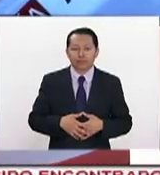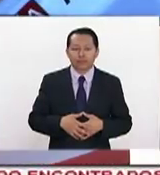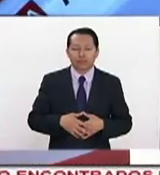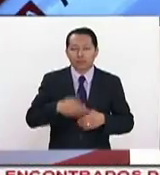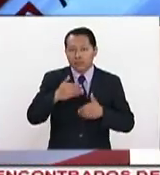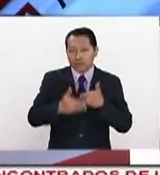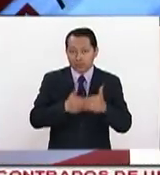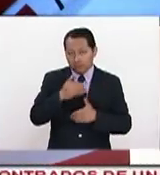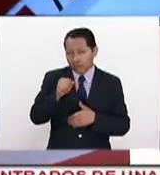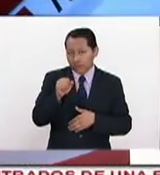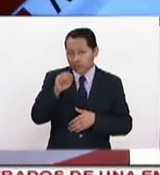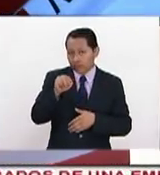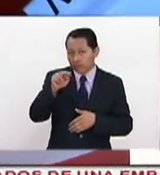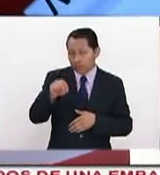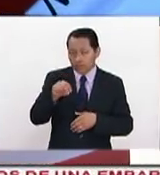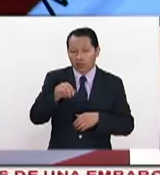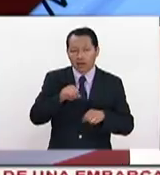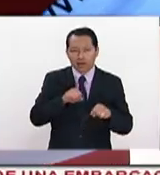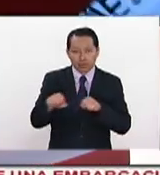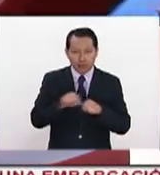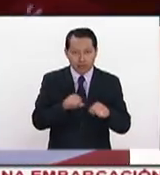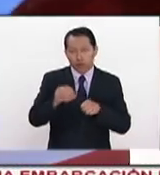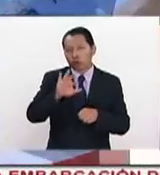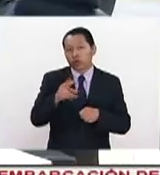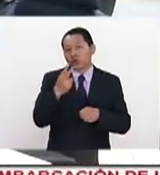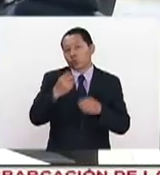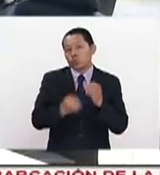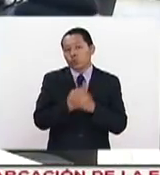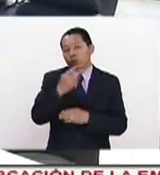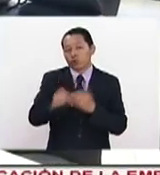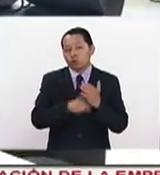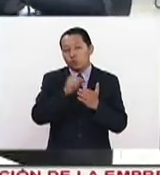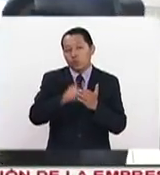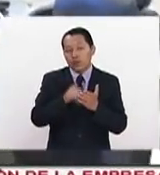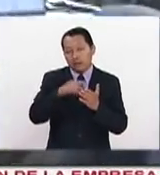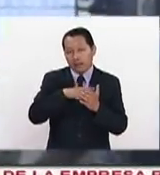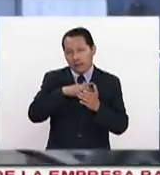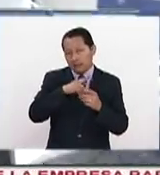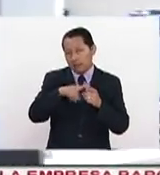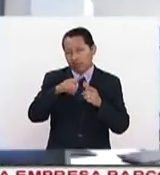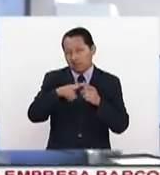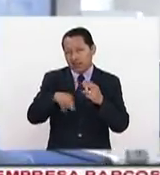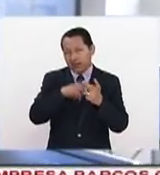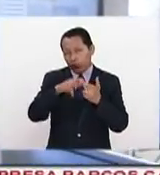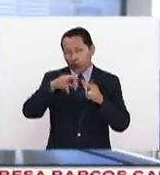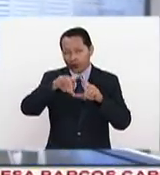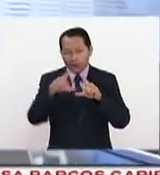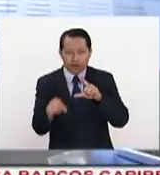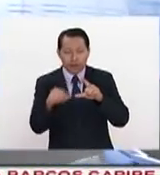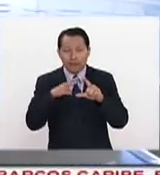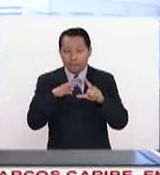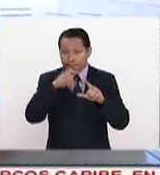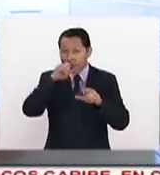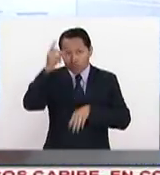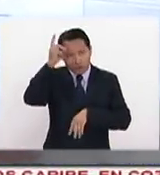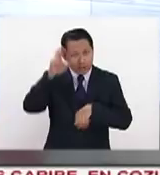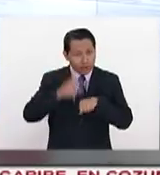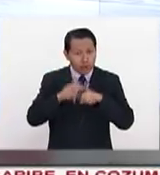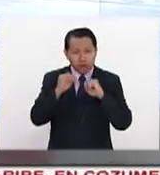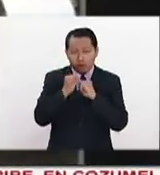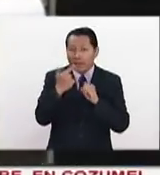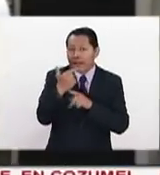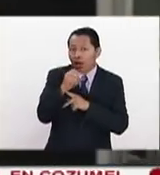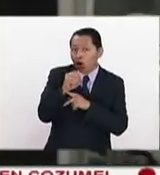El Servicio Sismológico Nacional instalará 52 nuevas estaciones de monitoreo en diferentes regiones del país. De acuerdo con el director del Instituto